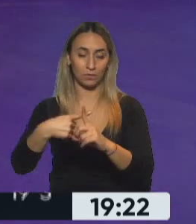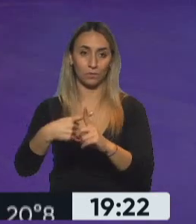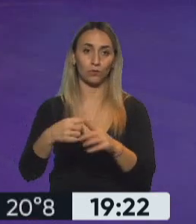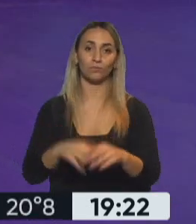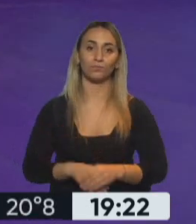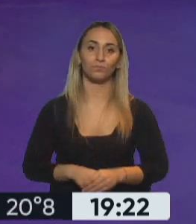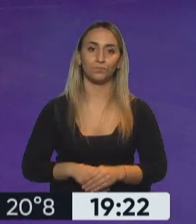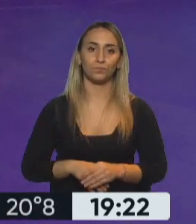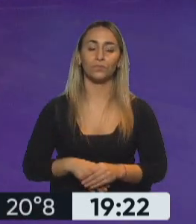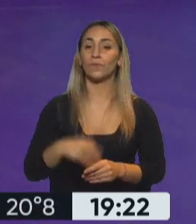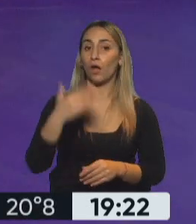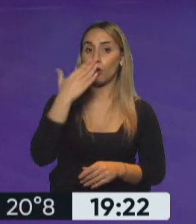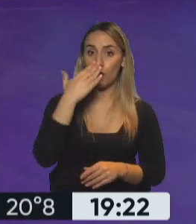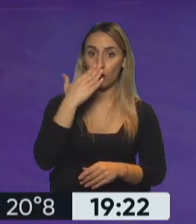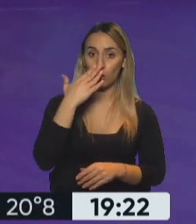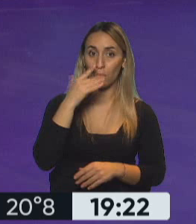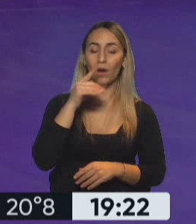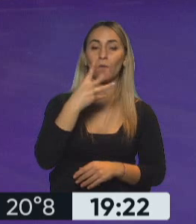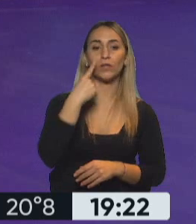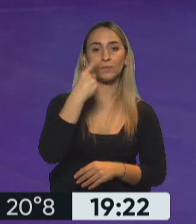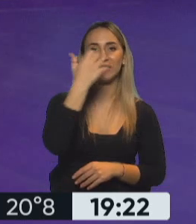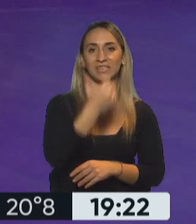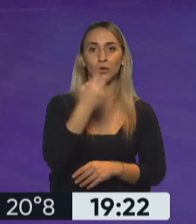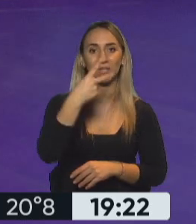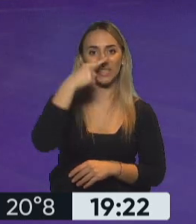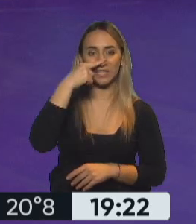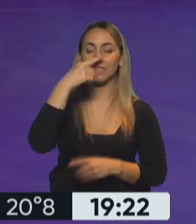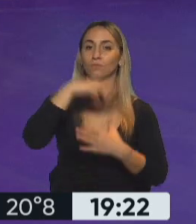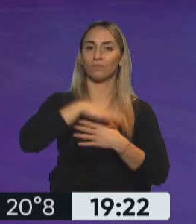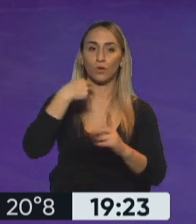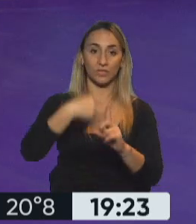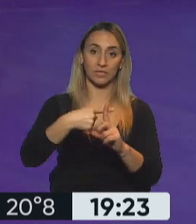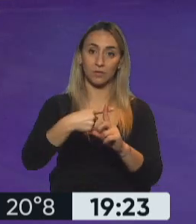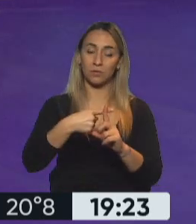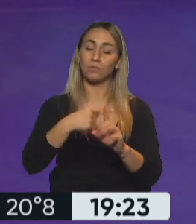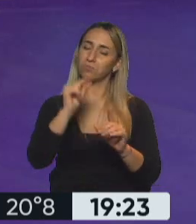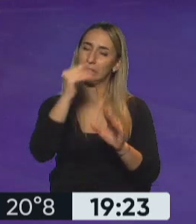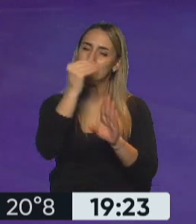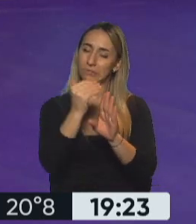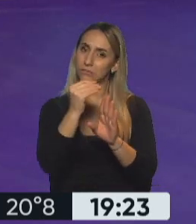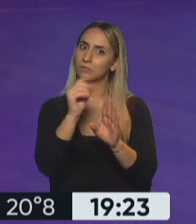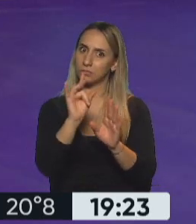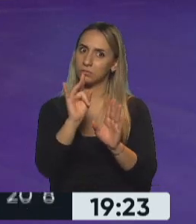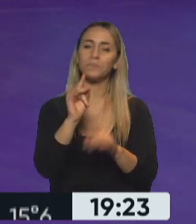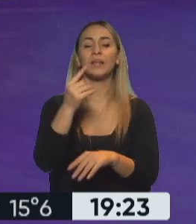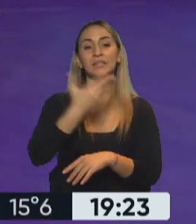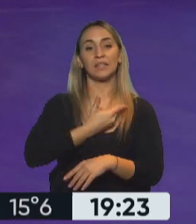últimas córdoba cuatro mil 627 nuevos casos le cuesta un poco más a córdoba a bajar santafé